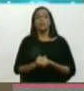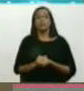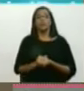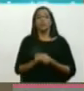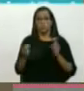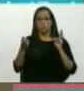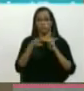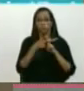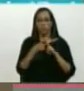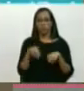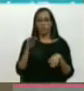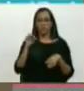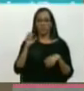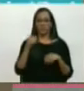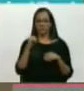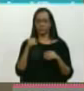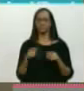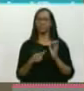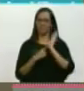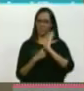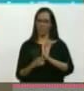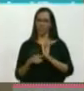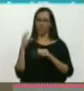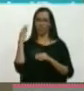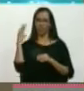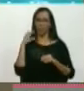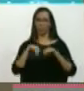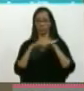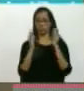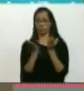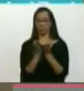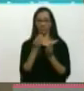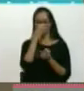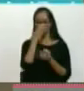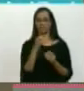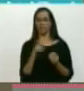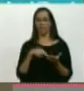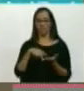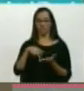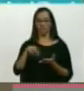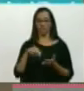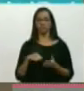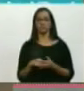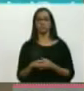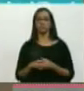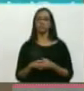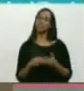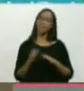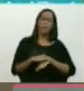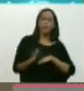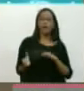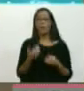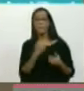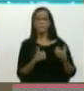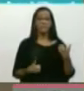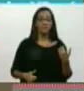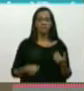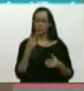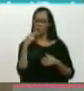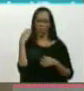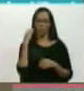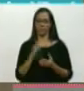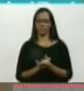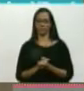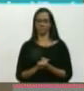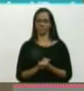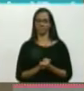Numeral del caso Merlano en ZK demuestra ante Colombia y el mundo la ridiculez andante que es Porky como presidente. Pobre Colombia. Horrible,